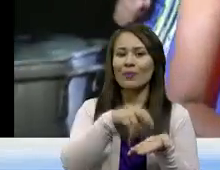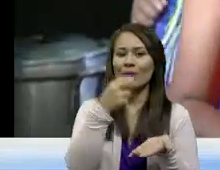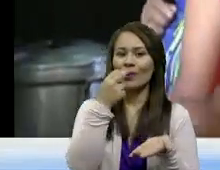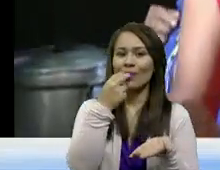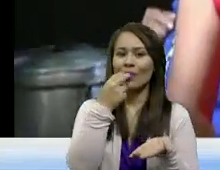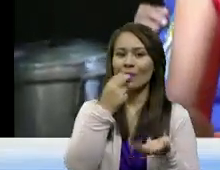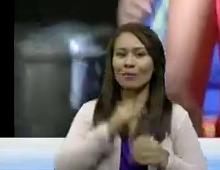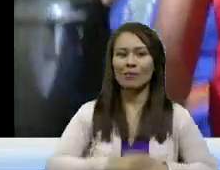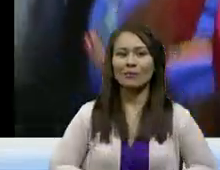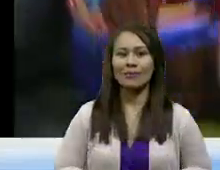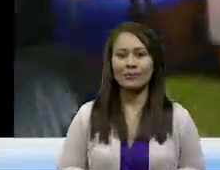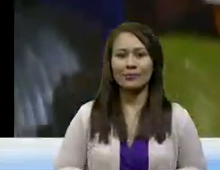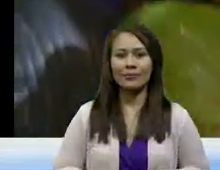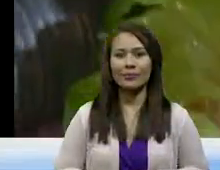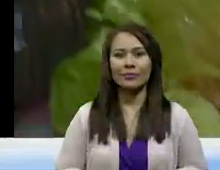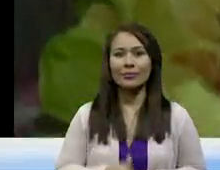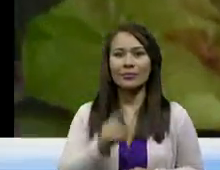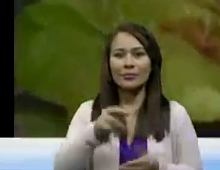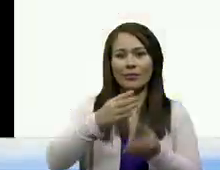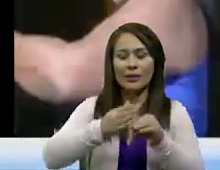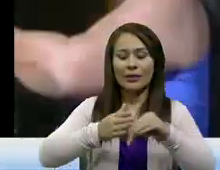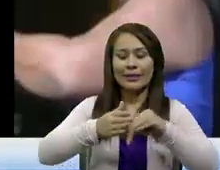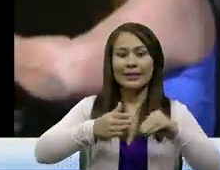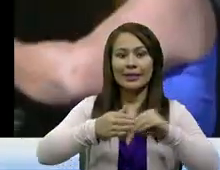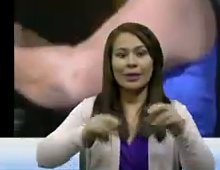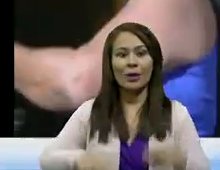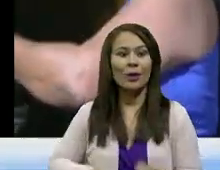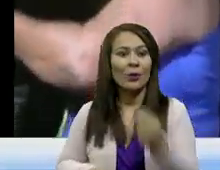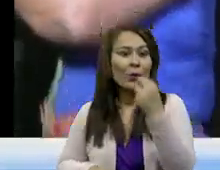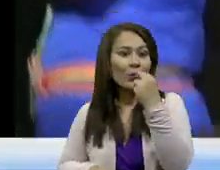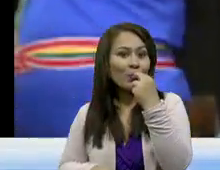confianza, permiso, yo quiero dar el visto bueno.